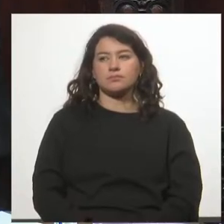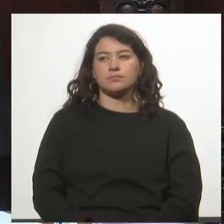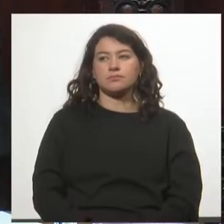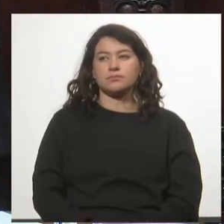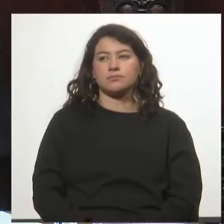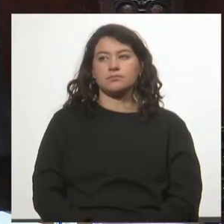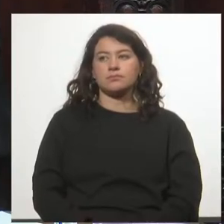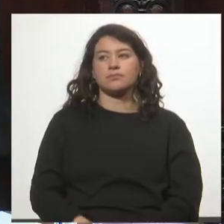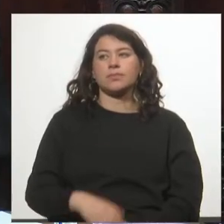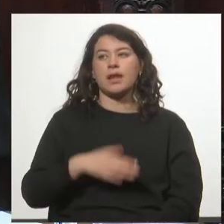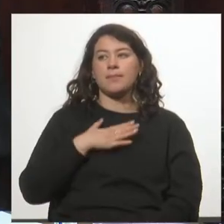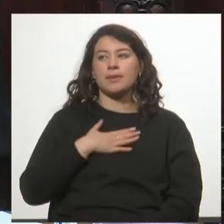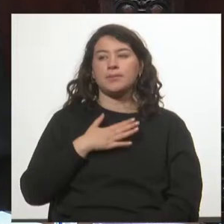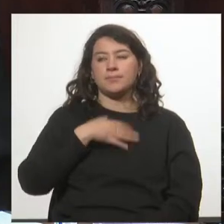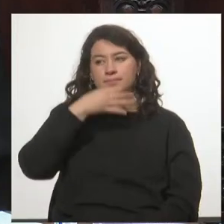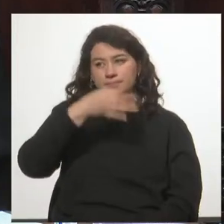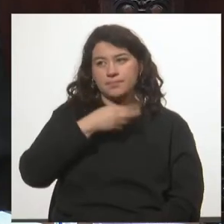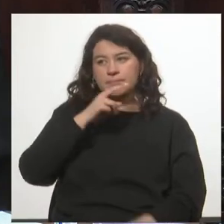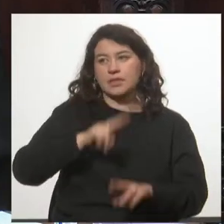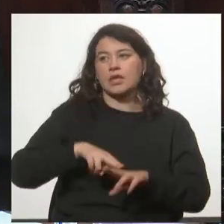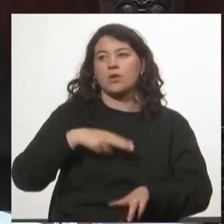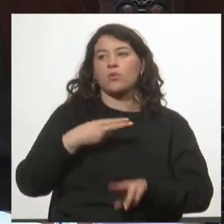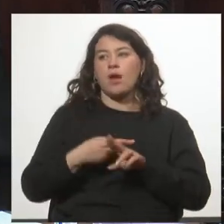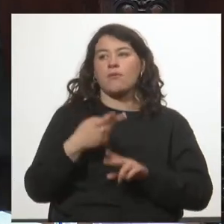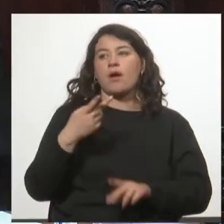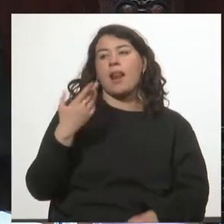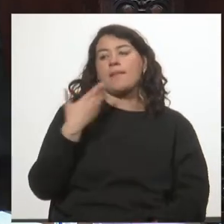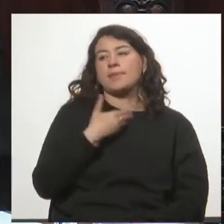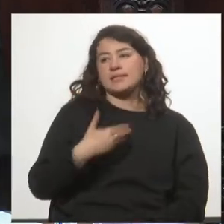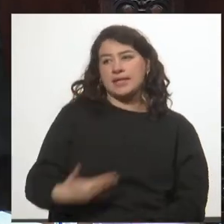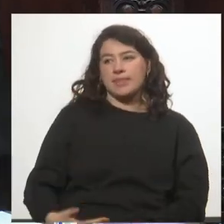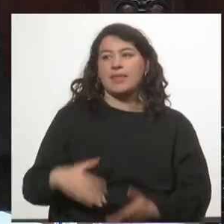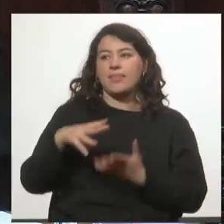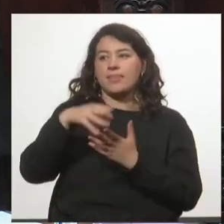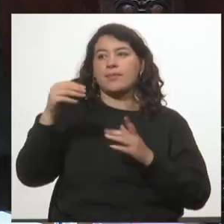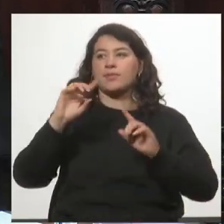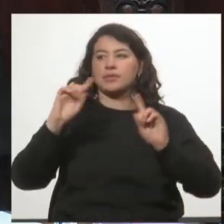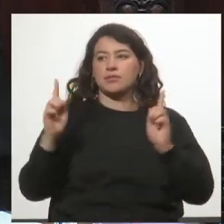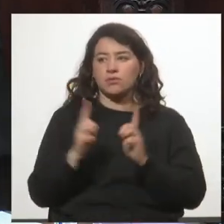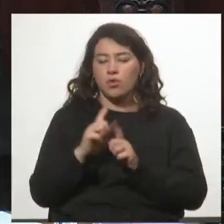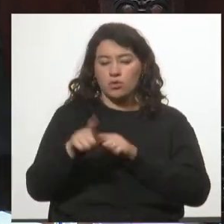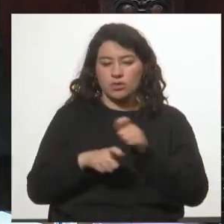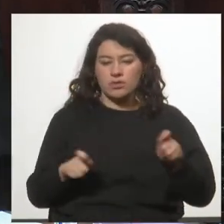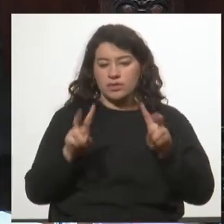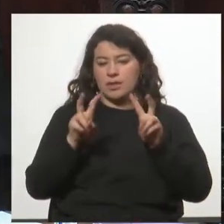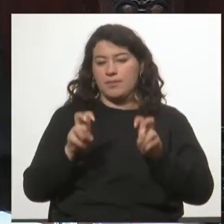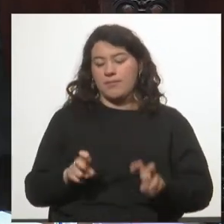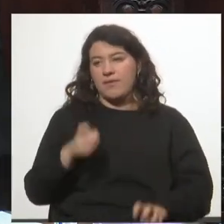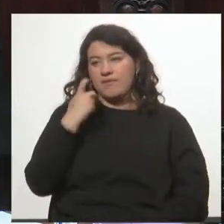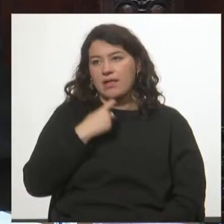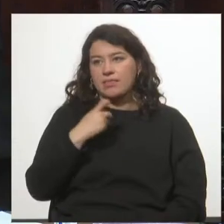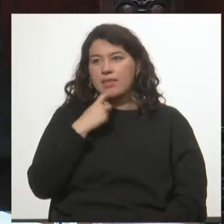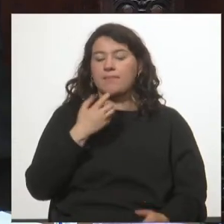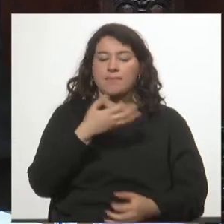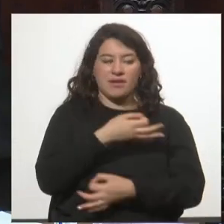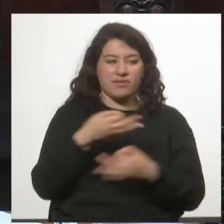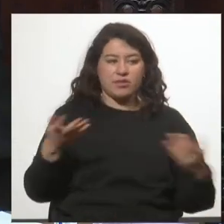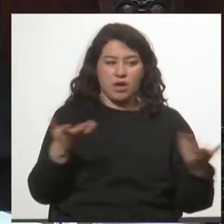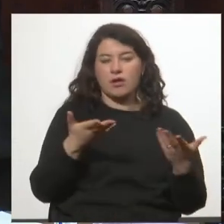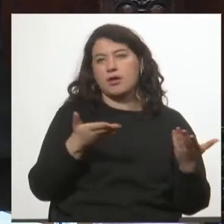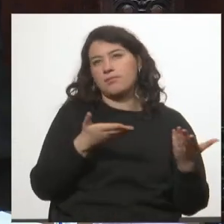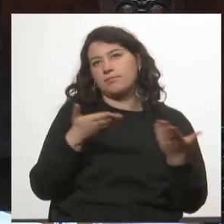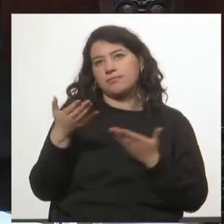por mi parte de la palabra nuevamente el presidente de antel por si quiere redondear alguna de las cuestiones que tenía pendientes tiene la palabra el señor